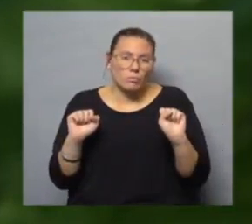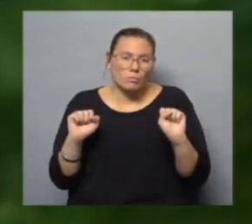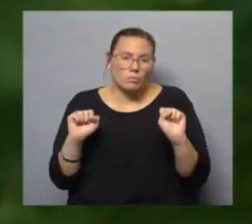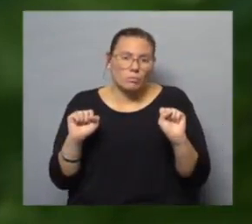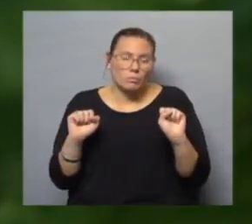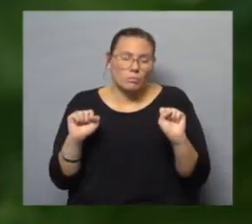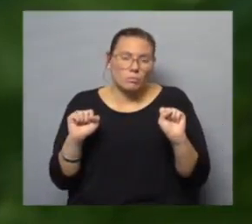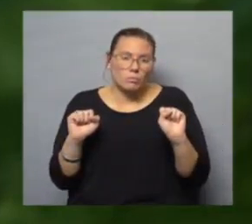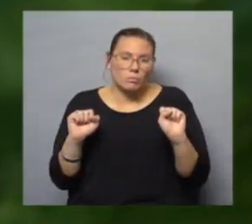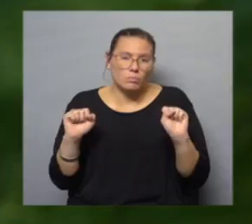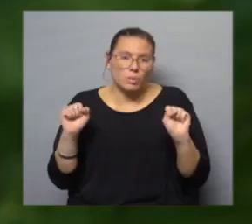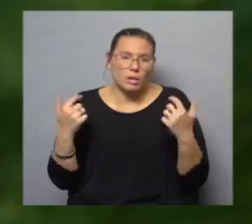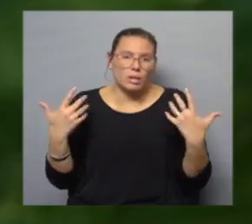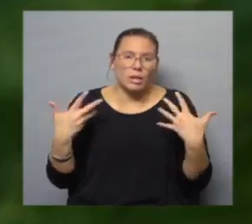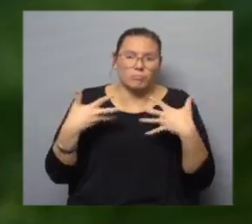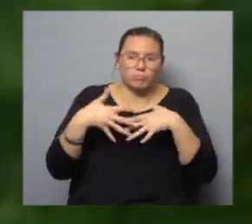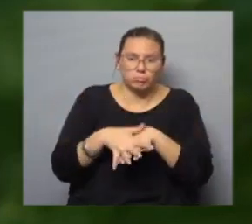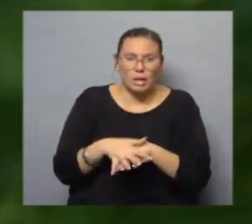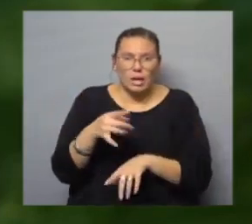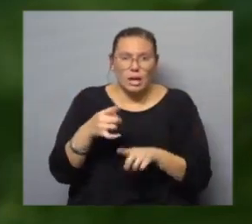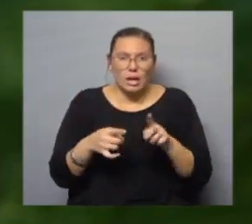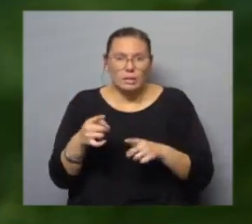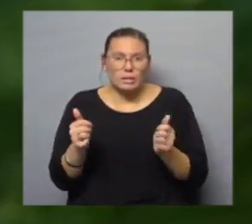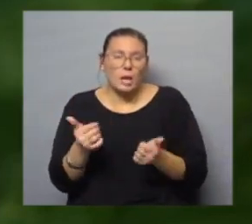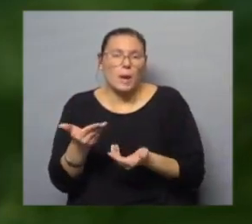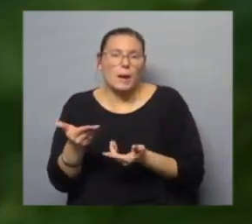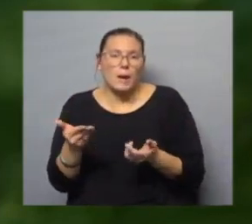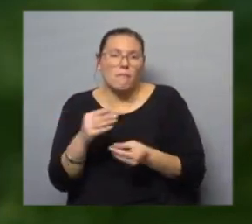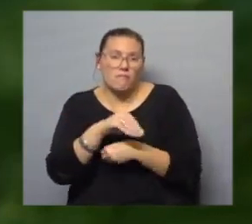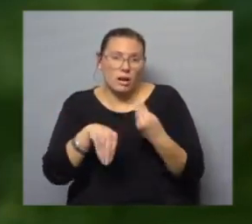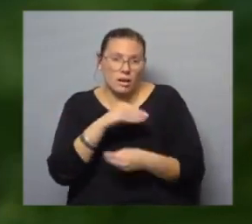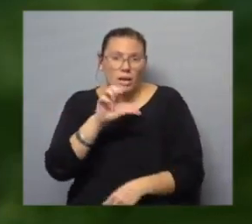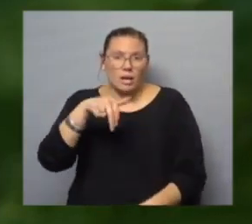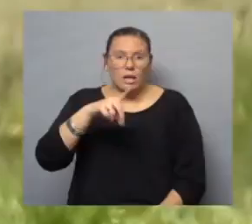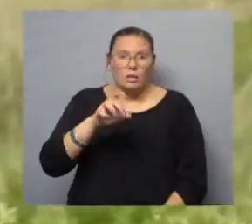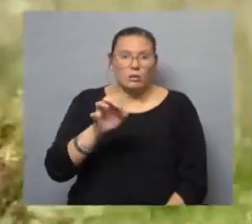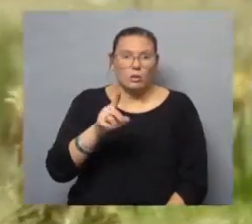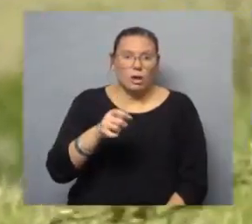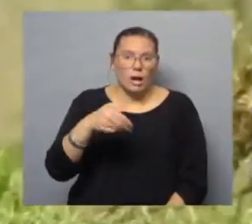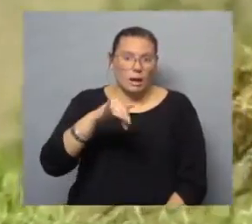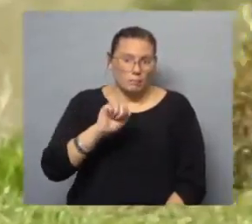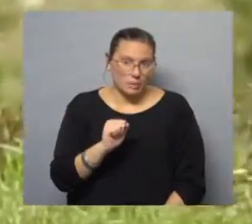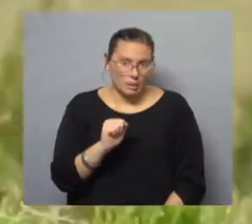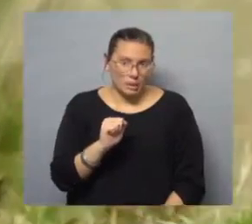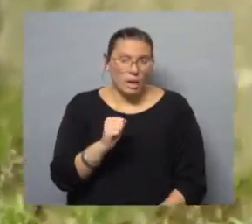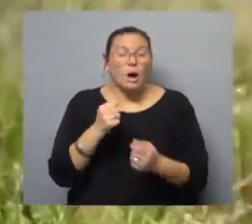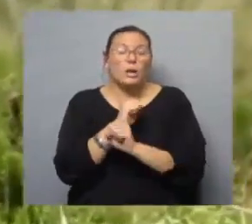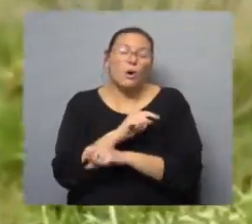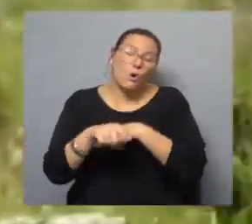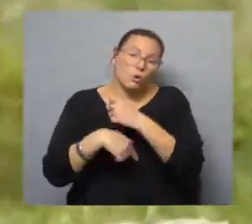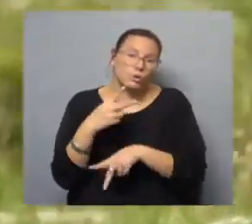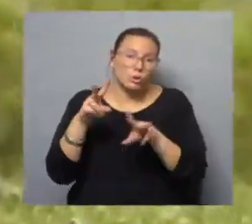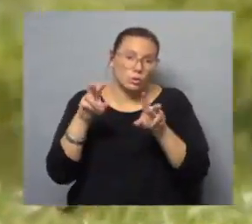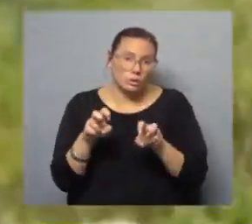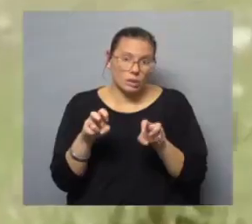ocurriendo cruzamientos entre individuos emparentados, que eso se llama endogamia. Y otro tema que hay es que